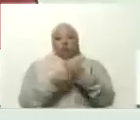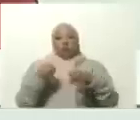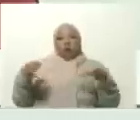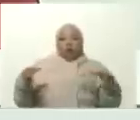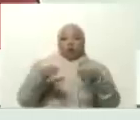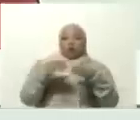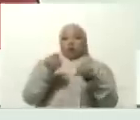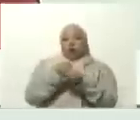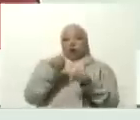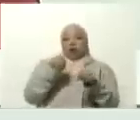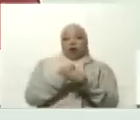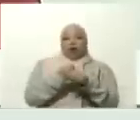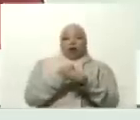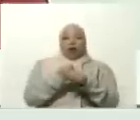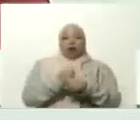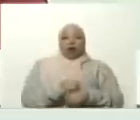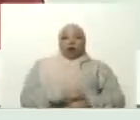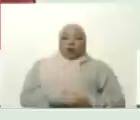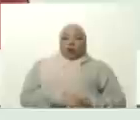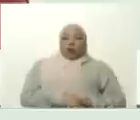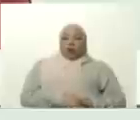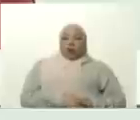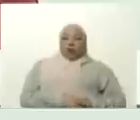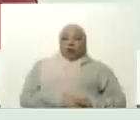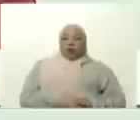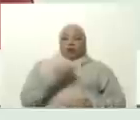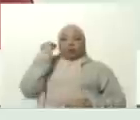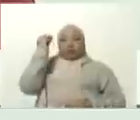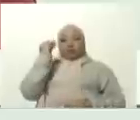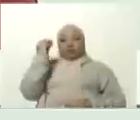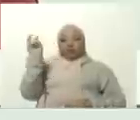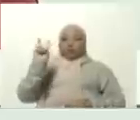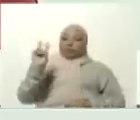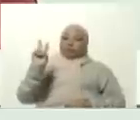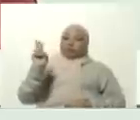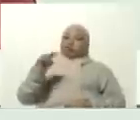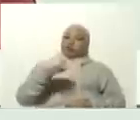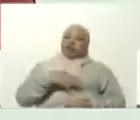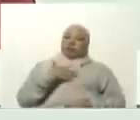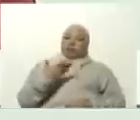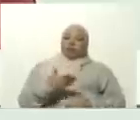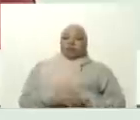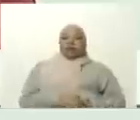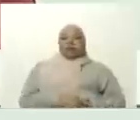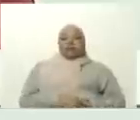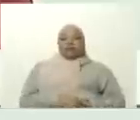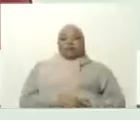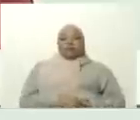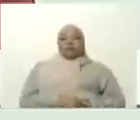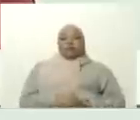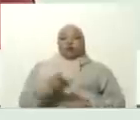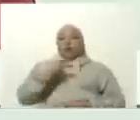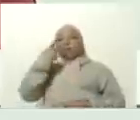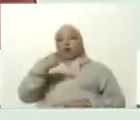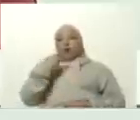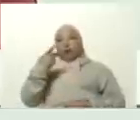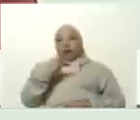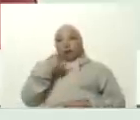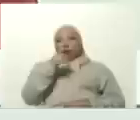reunión para repartirse el país. No, no, no. Para nada. Eso no tiene una reunión política.